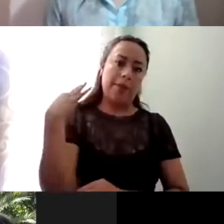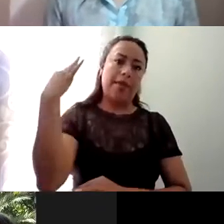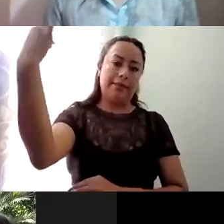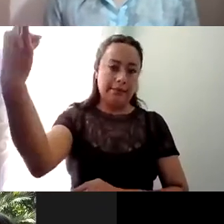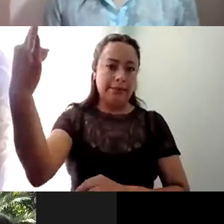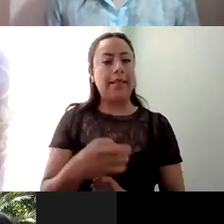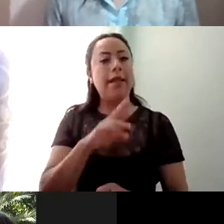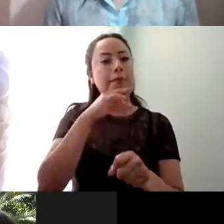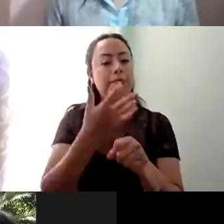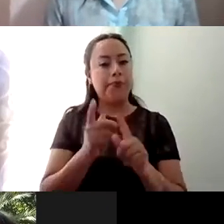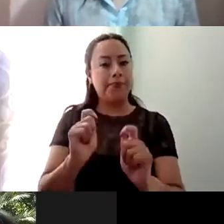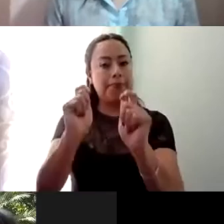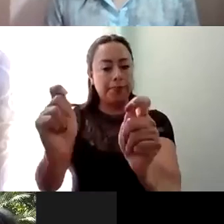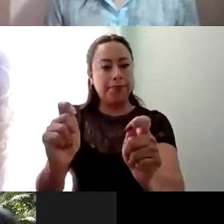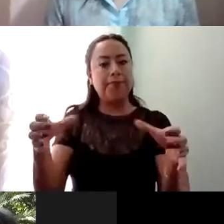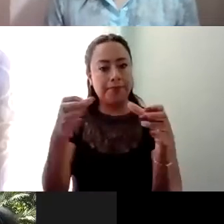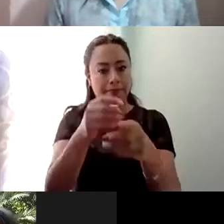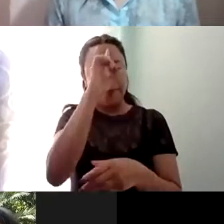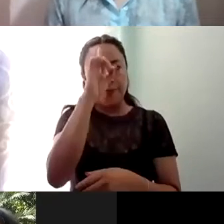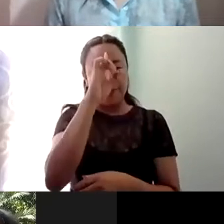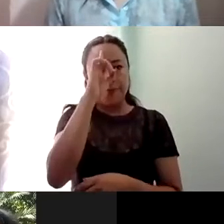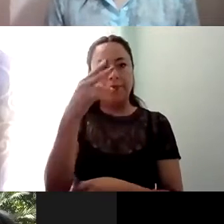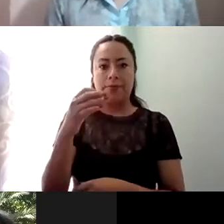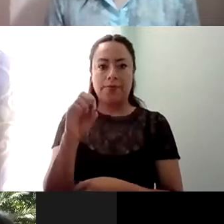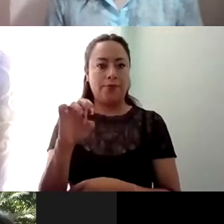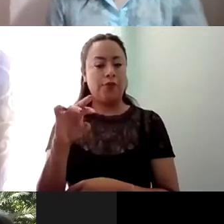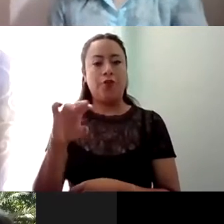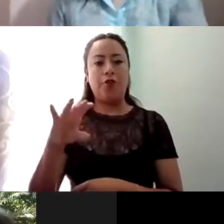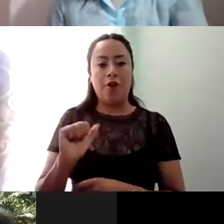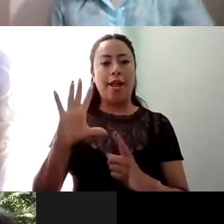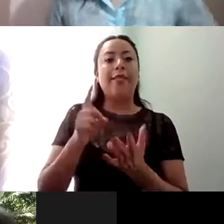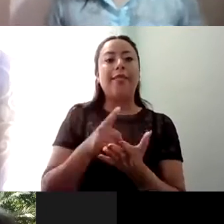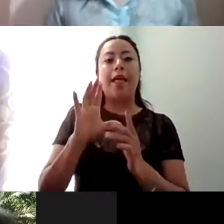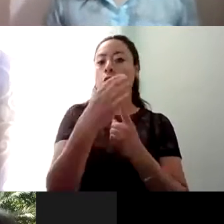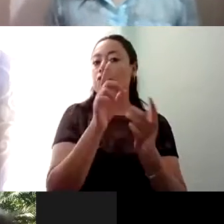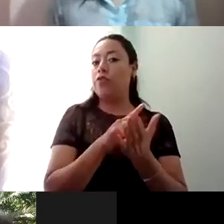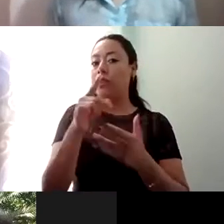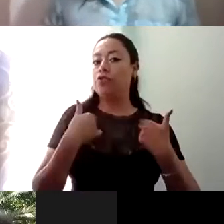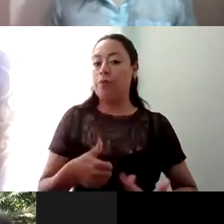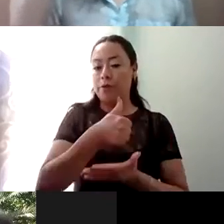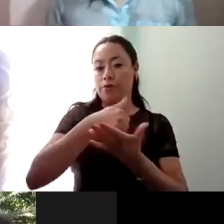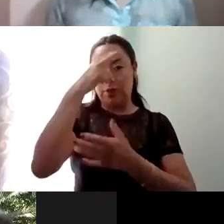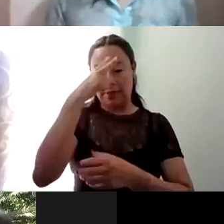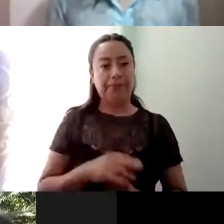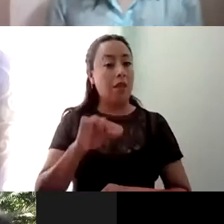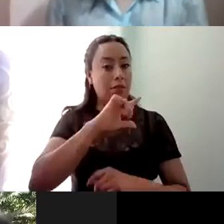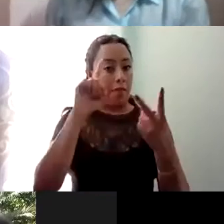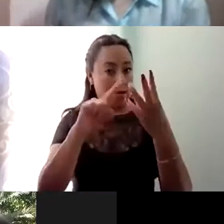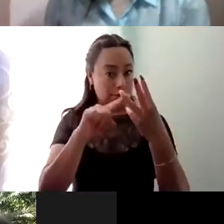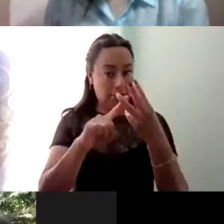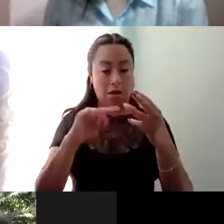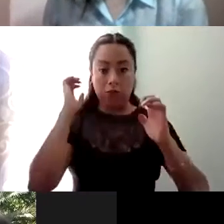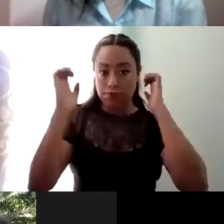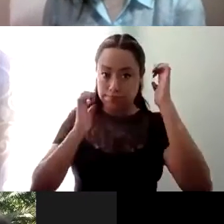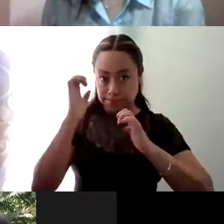cargo de consejera honoraria de la Comisión de Derechos Humanos de la Ciudad de México. Tercero, al concluir la exposición, las y